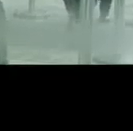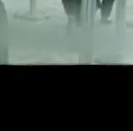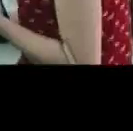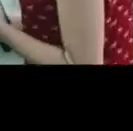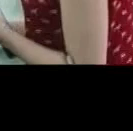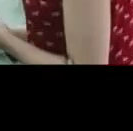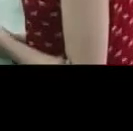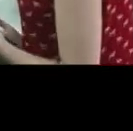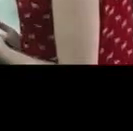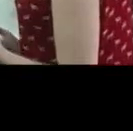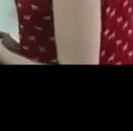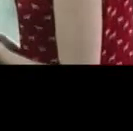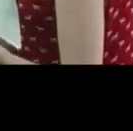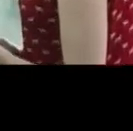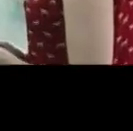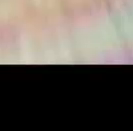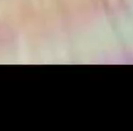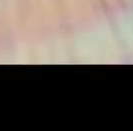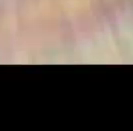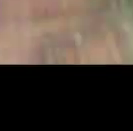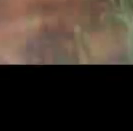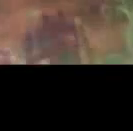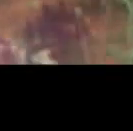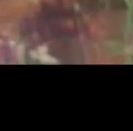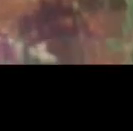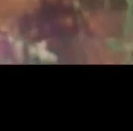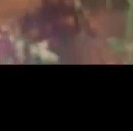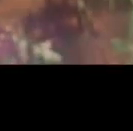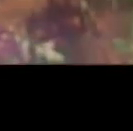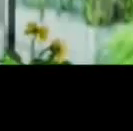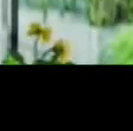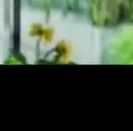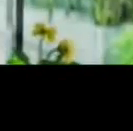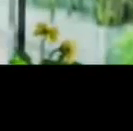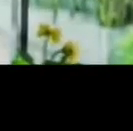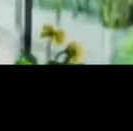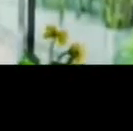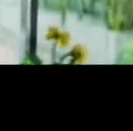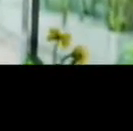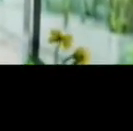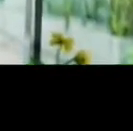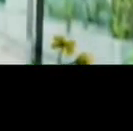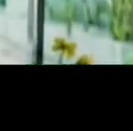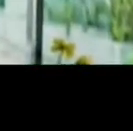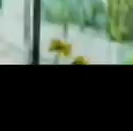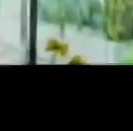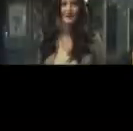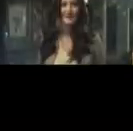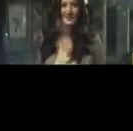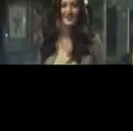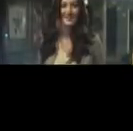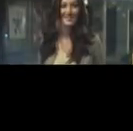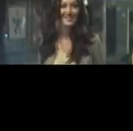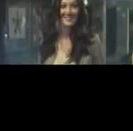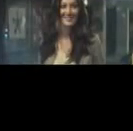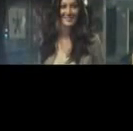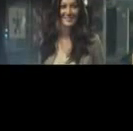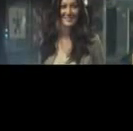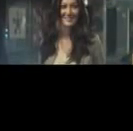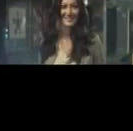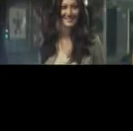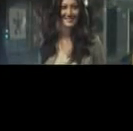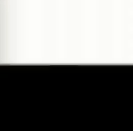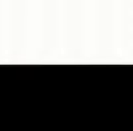www.contraloría.gov.es. Precautelar, transparentar y cuidar el uso de los recursos públicos está en ti. Control público con